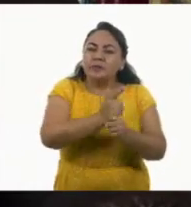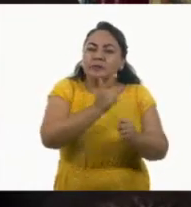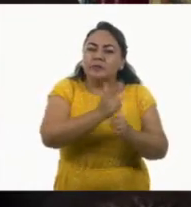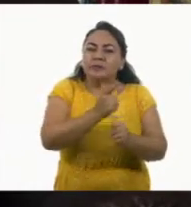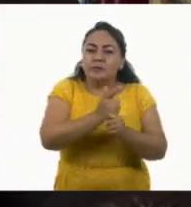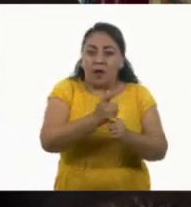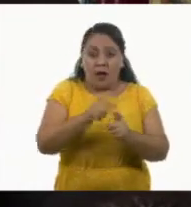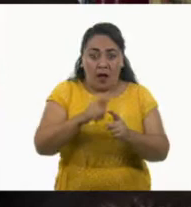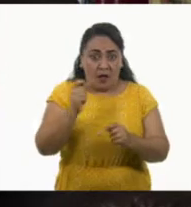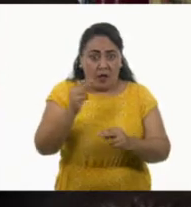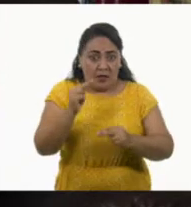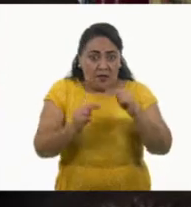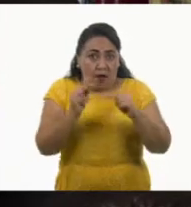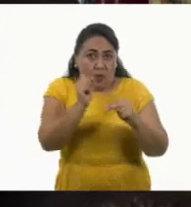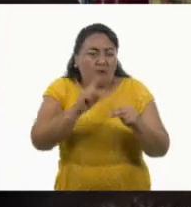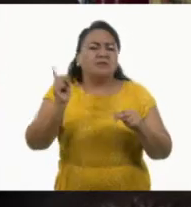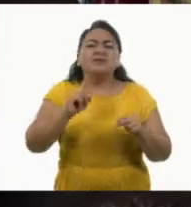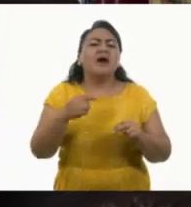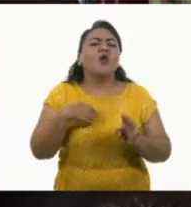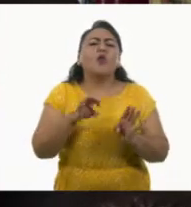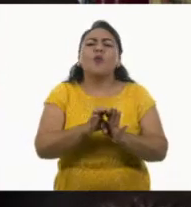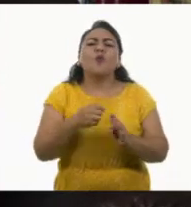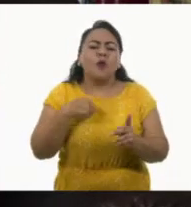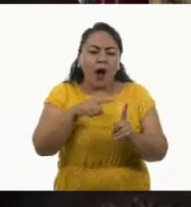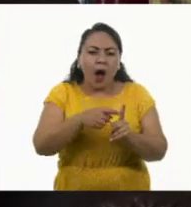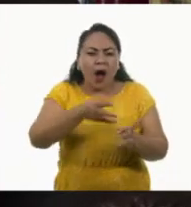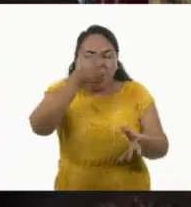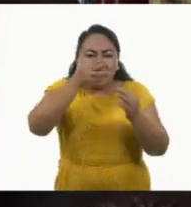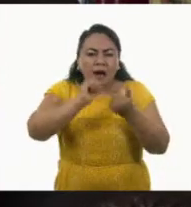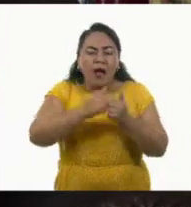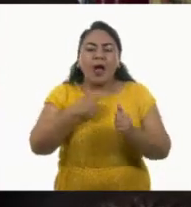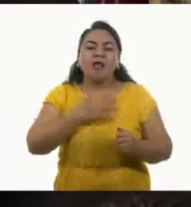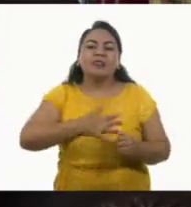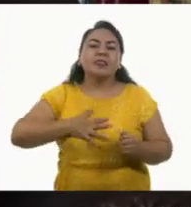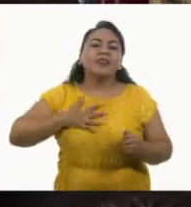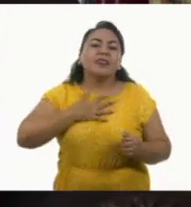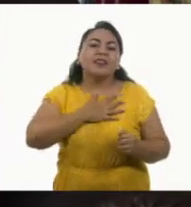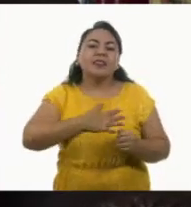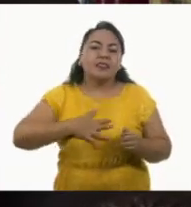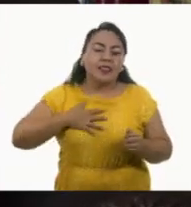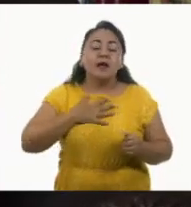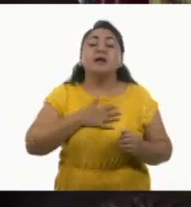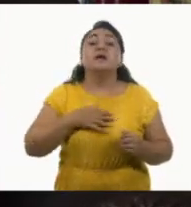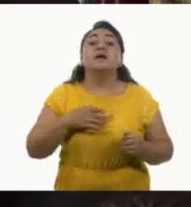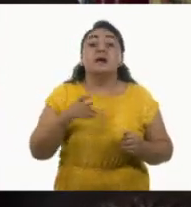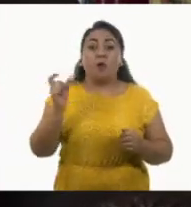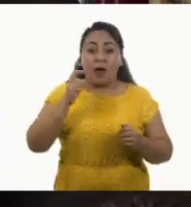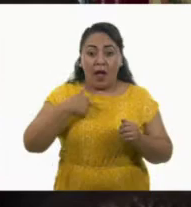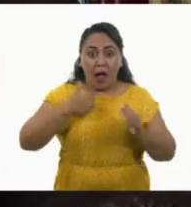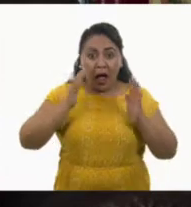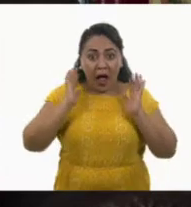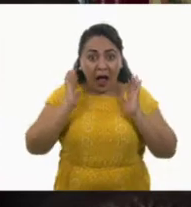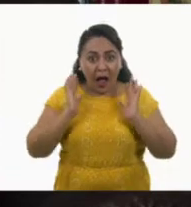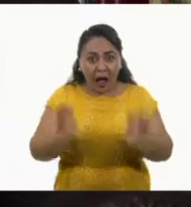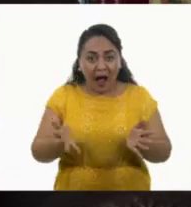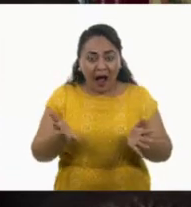un nivel profesional, hacerlas por el puro placer, ¿sí? Cuando nosotros dejamos de ser